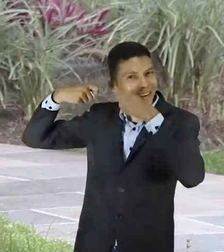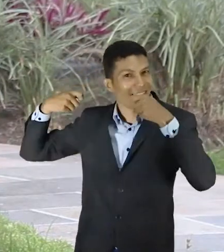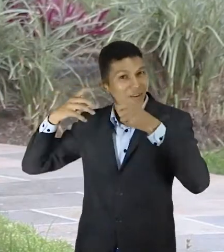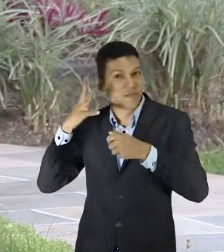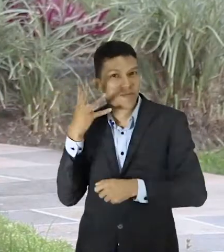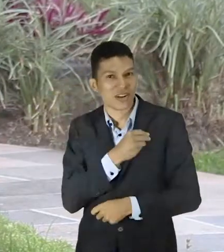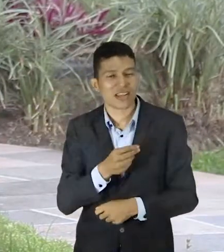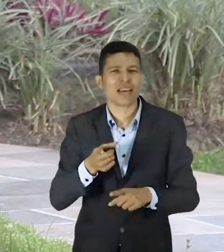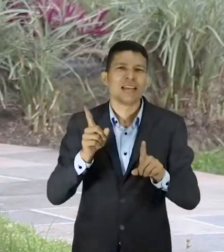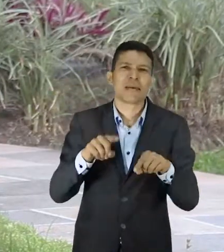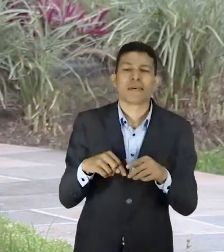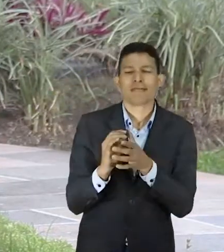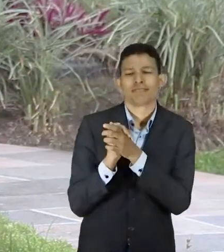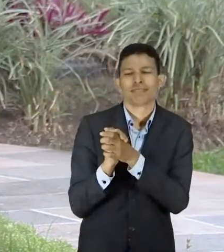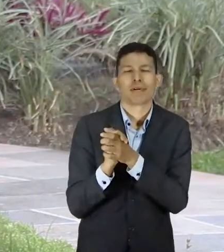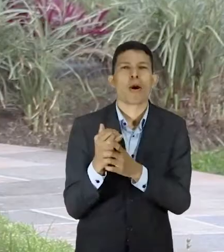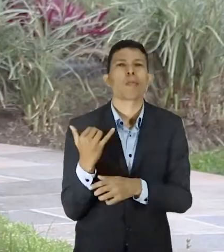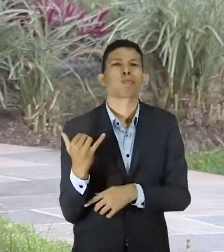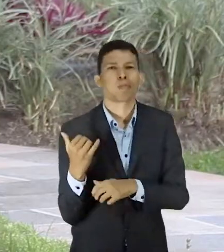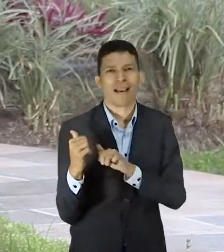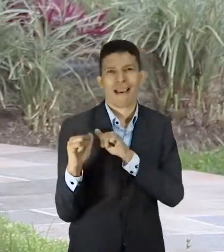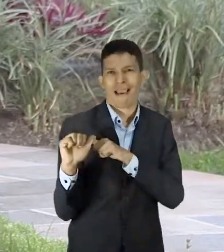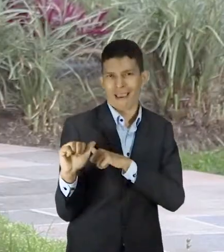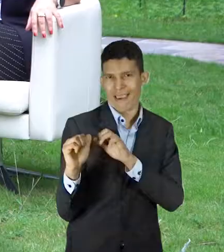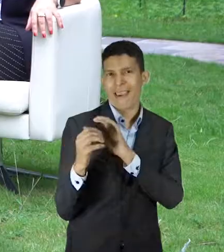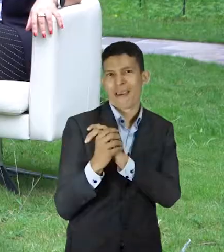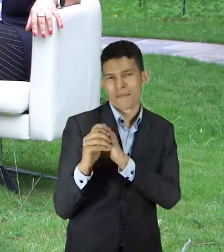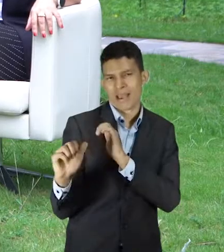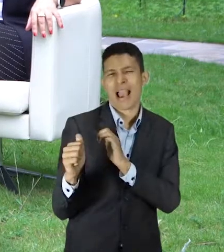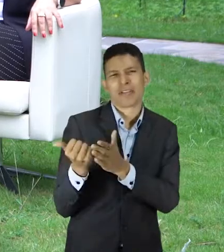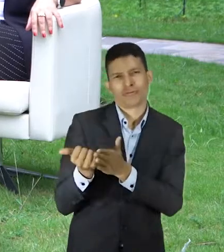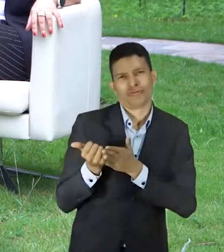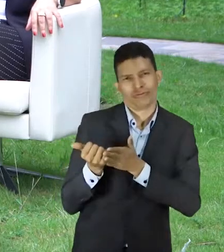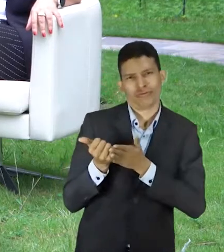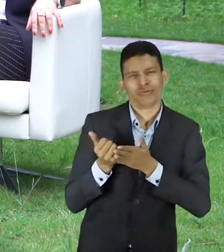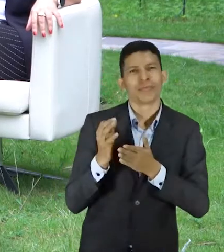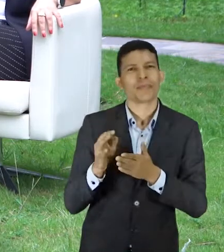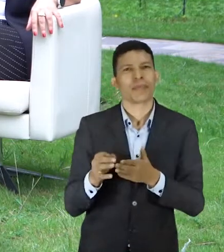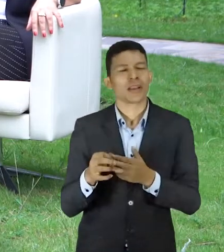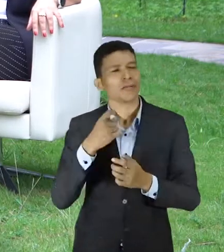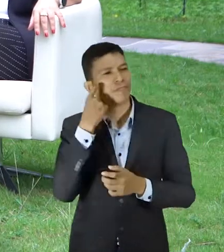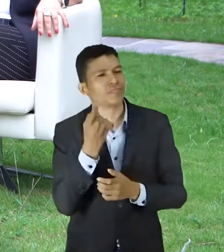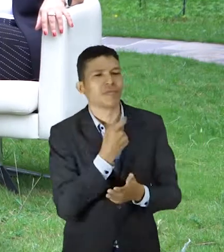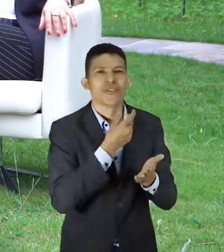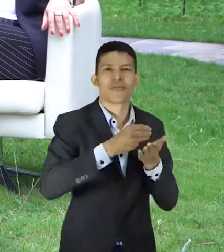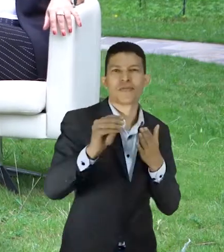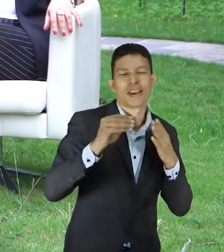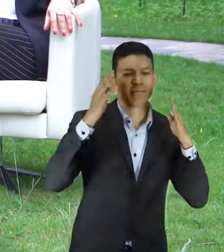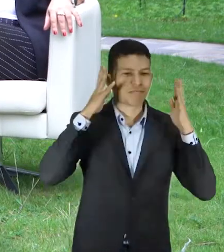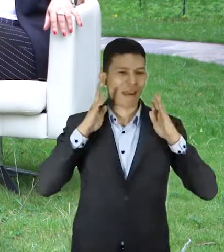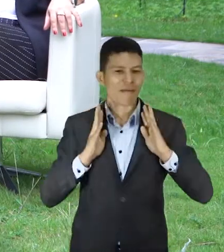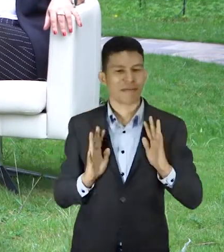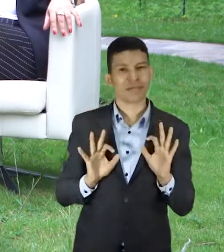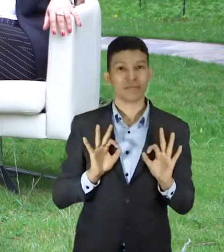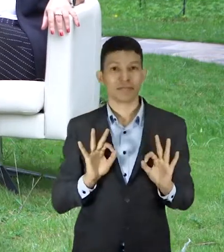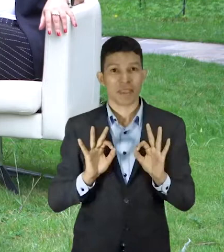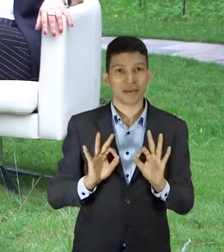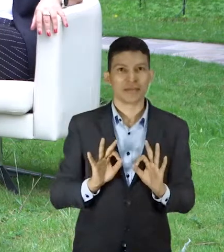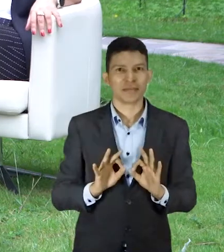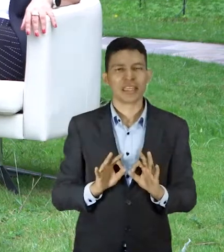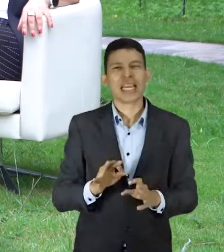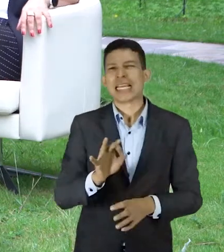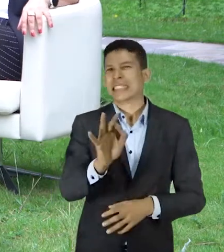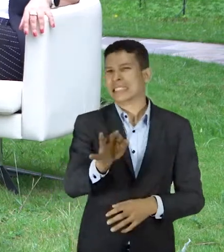No perder eso, no perder eso, esa feminidad que tú crees que has perdido, porque se